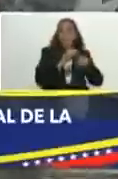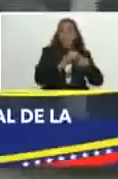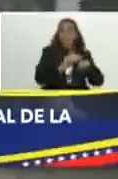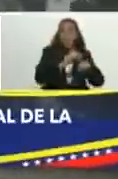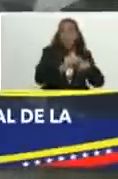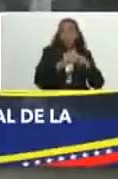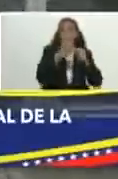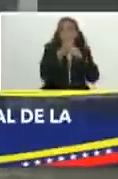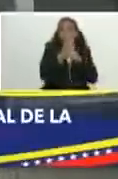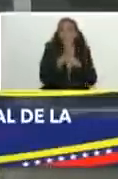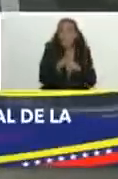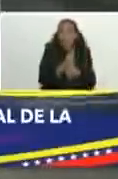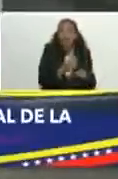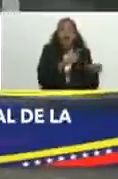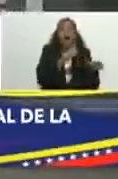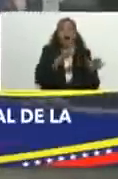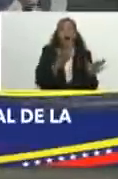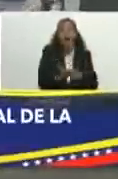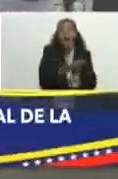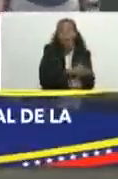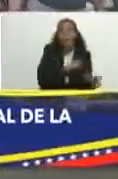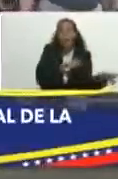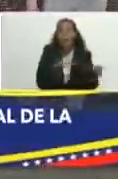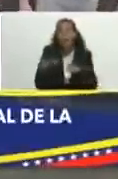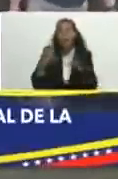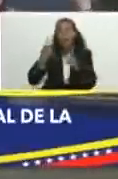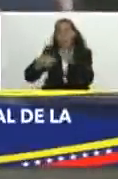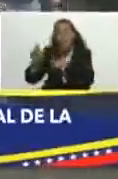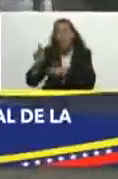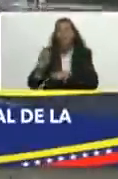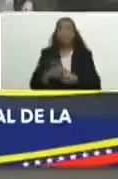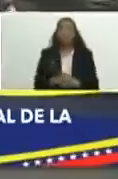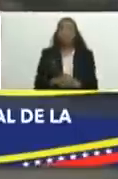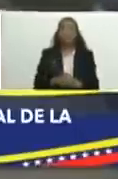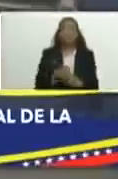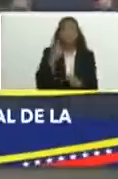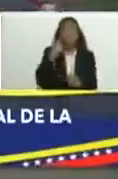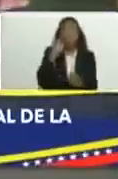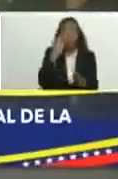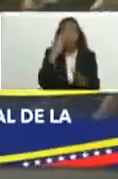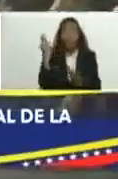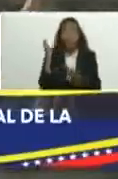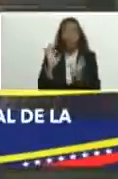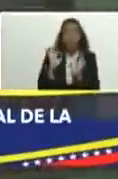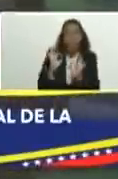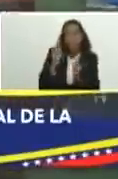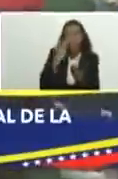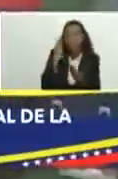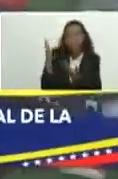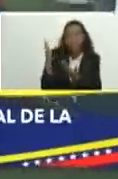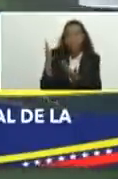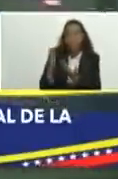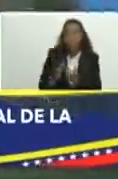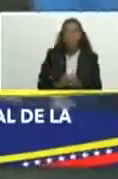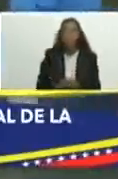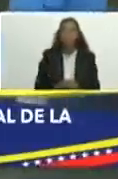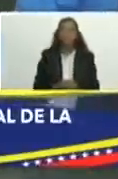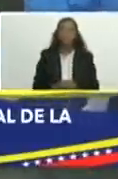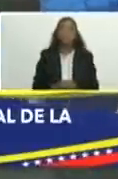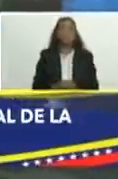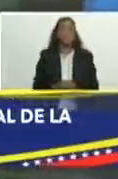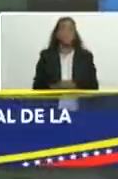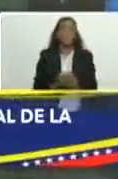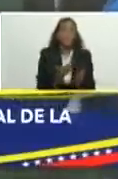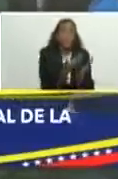vulcanización. Correcto. ¿Ve? Y ellas tienen aquí, voy a mostrarle algo para que pueda ver. Si quiere, se